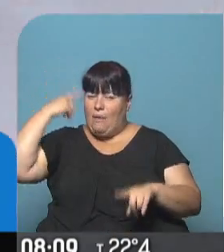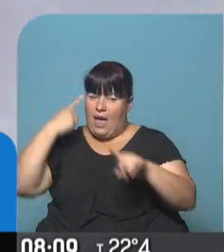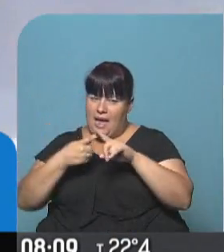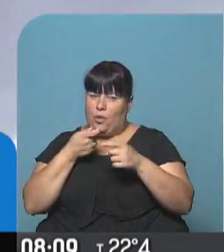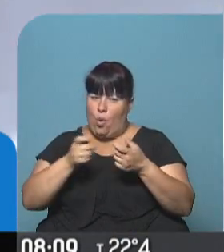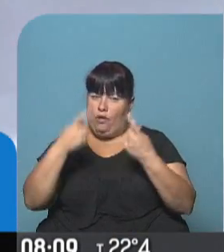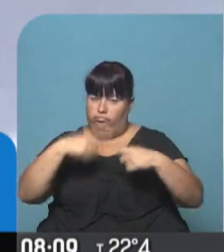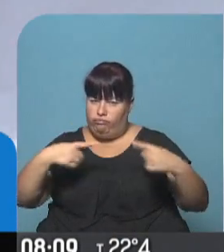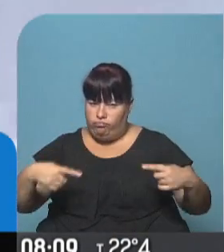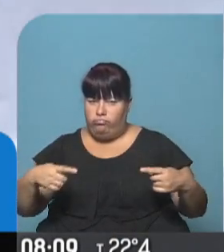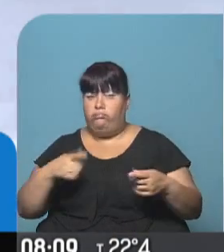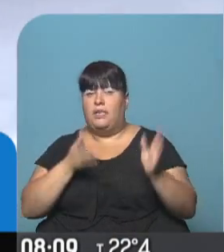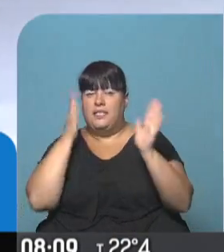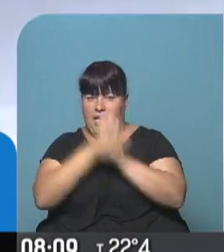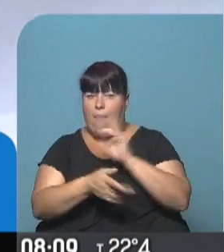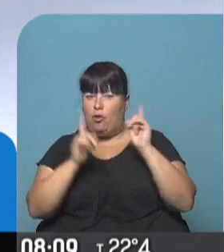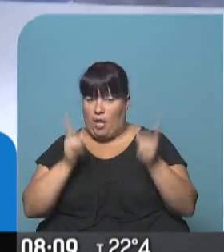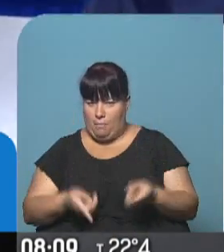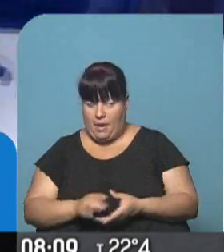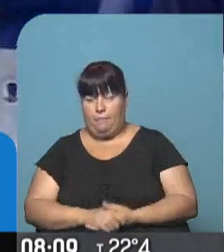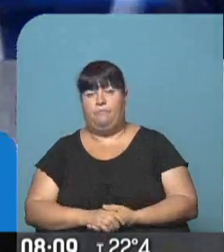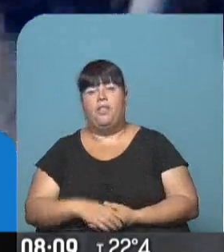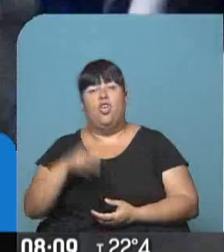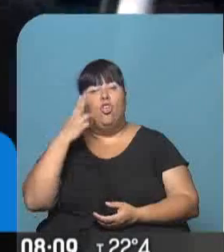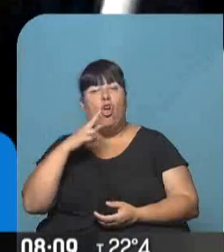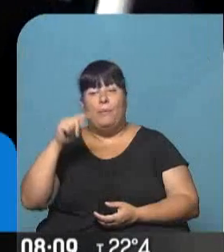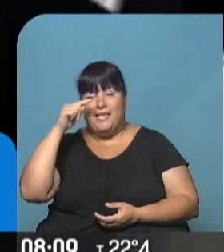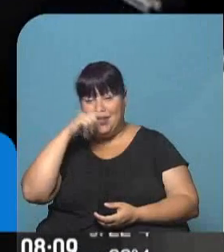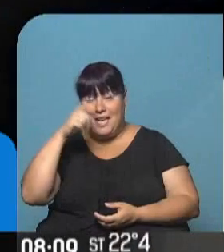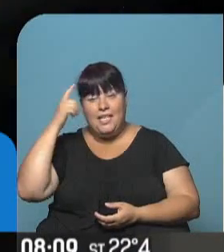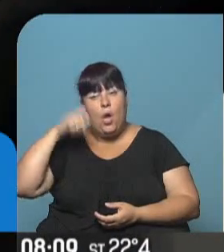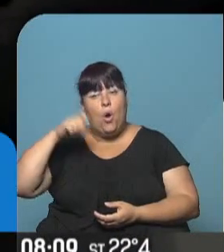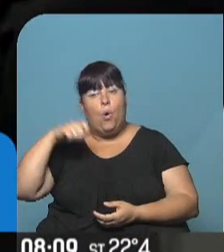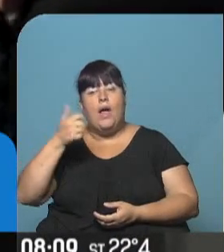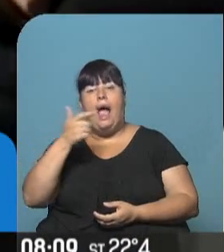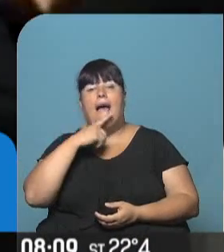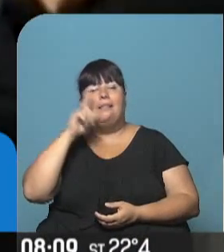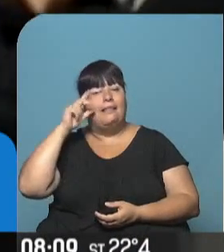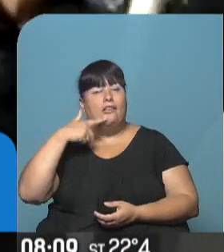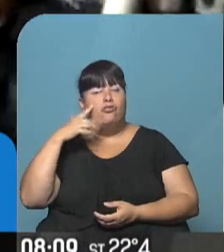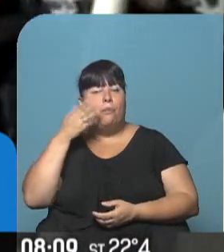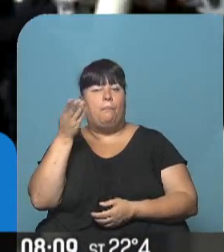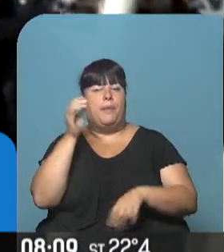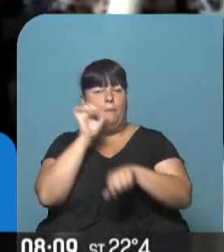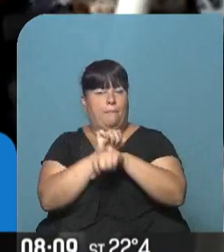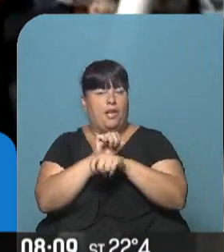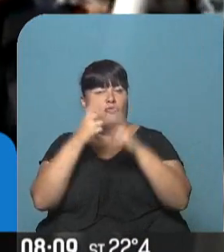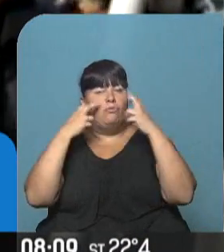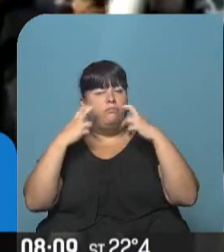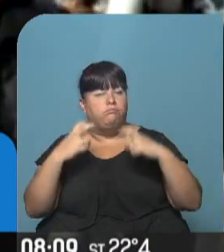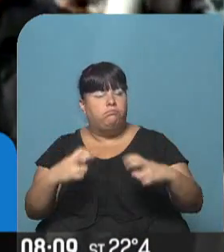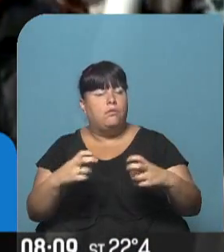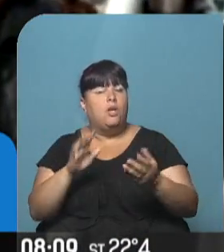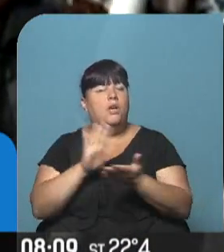antecedentes judiciales, con fuga incluida. Fue en 2007 cuando el juez Atencio ordenó su arresto en una causa que